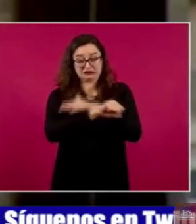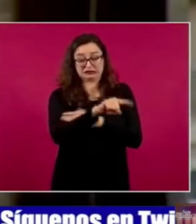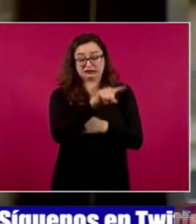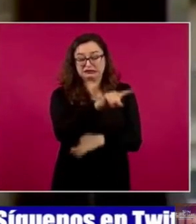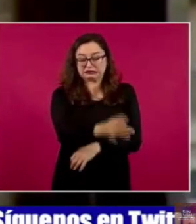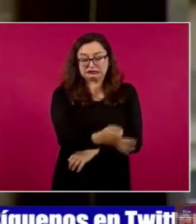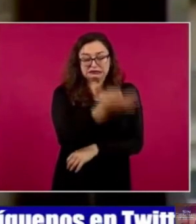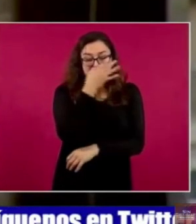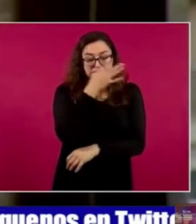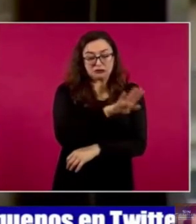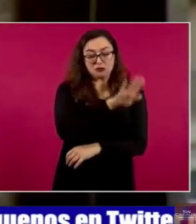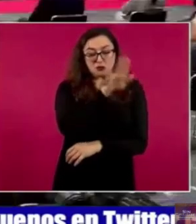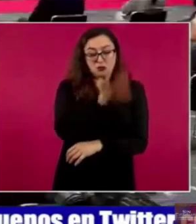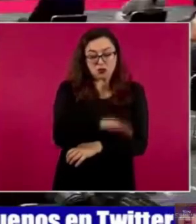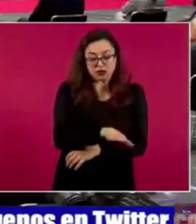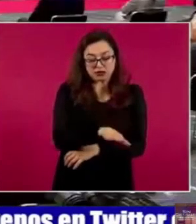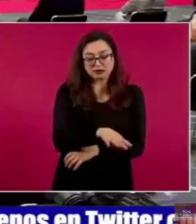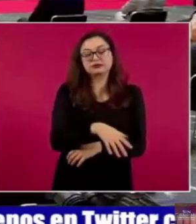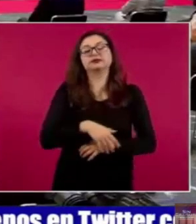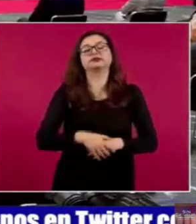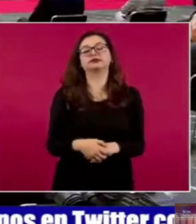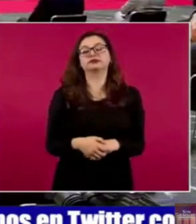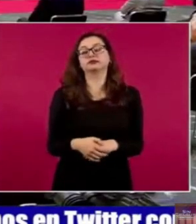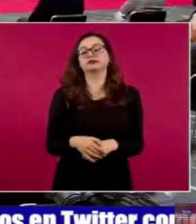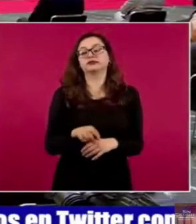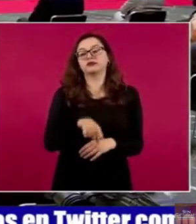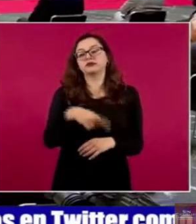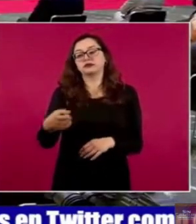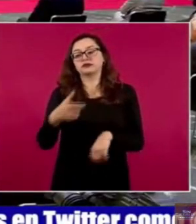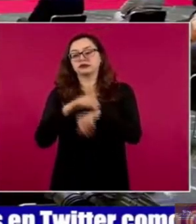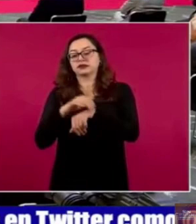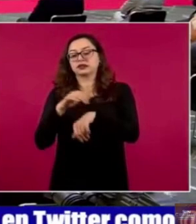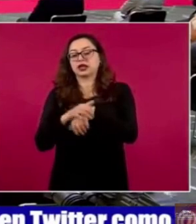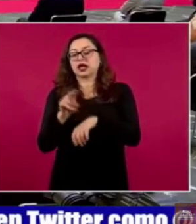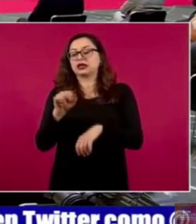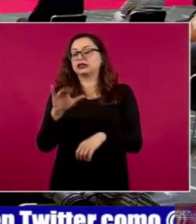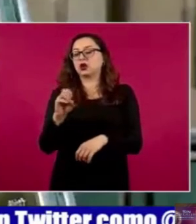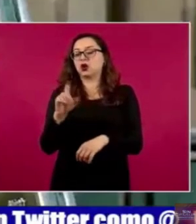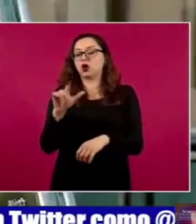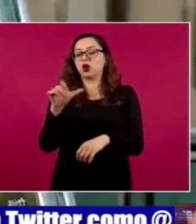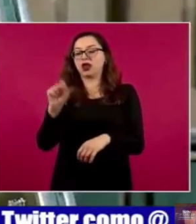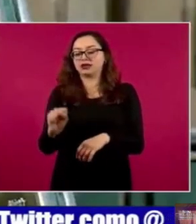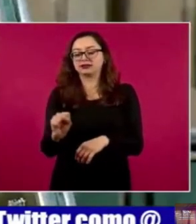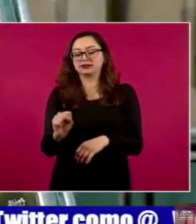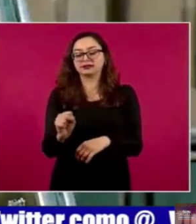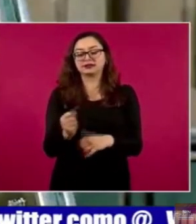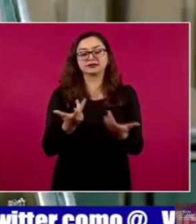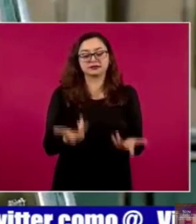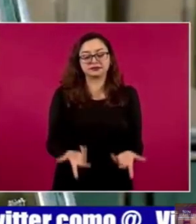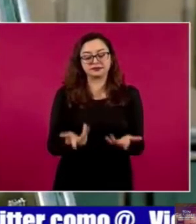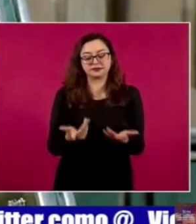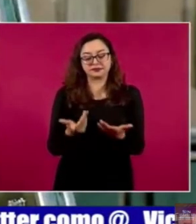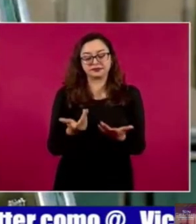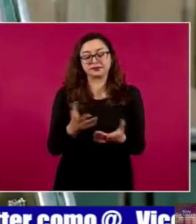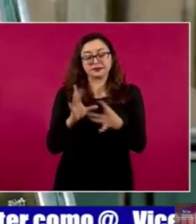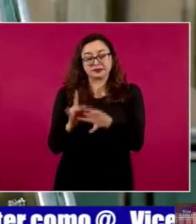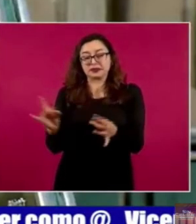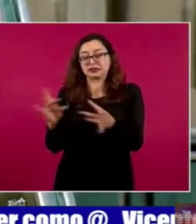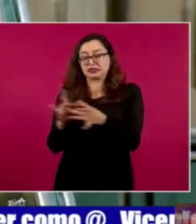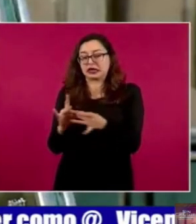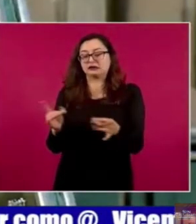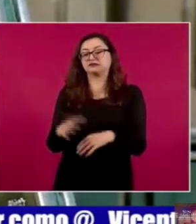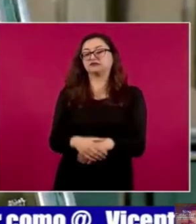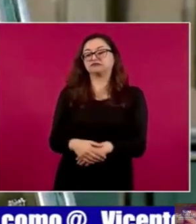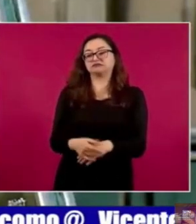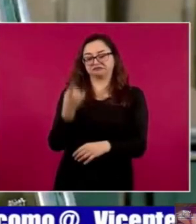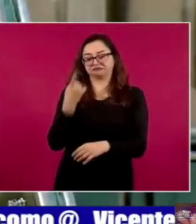explica a su amigo Nicolás Bernal por qué no puede pedir perdón para ser liberado,